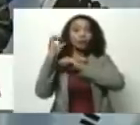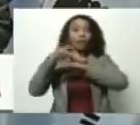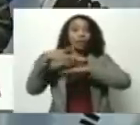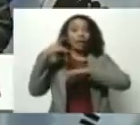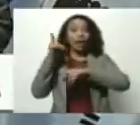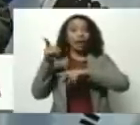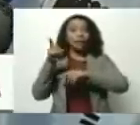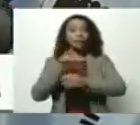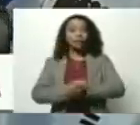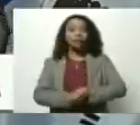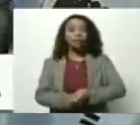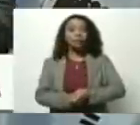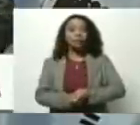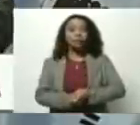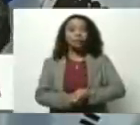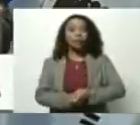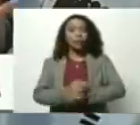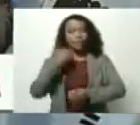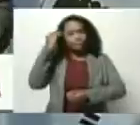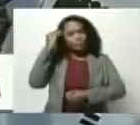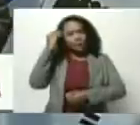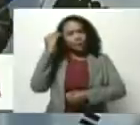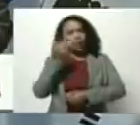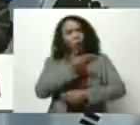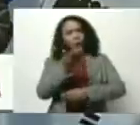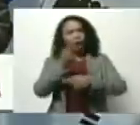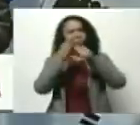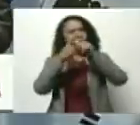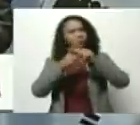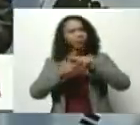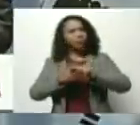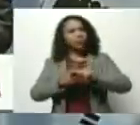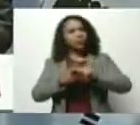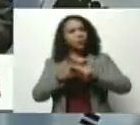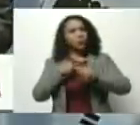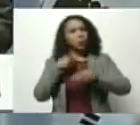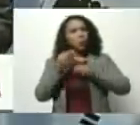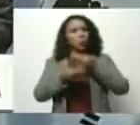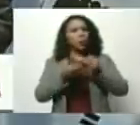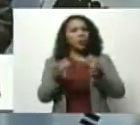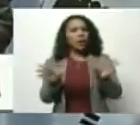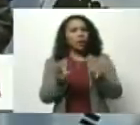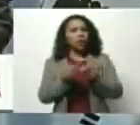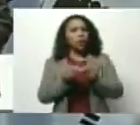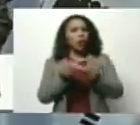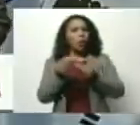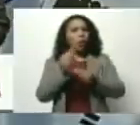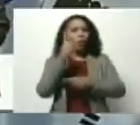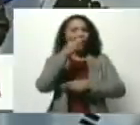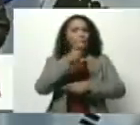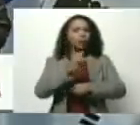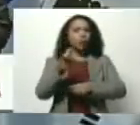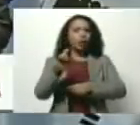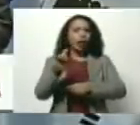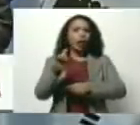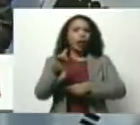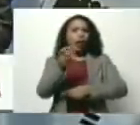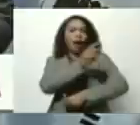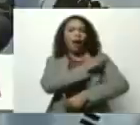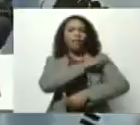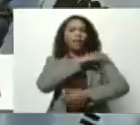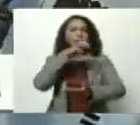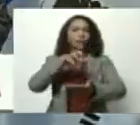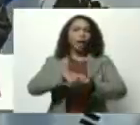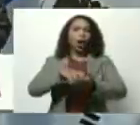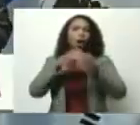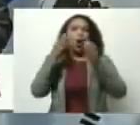como ese. Calculen ustedes, voy a hacer un símil, que un agente de seguridad de Estado,